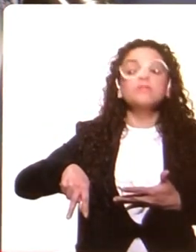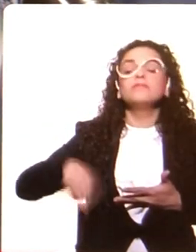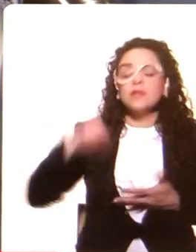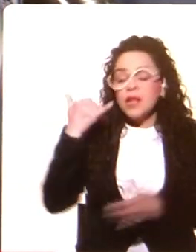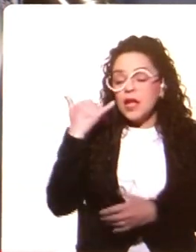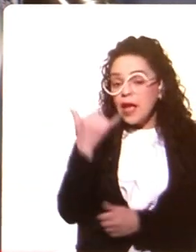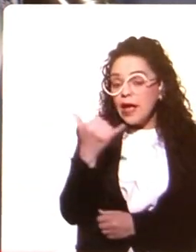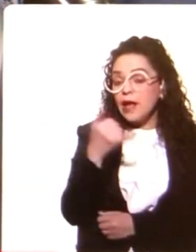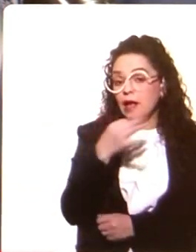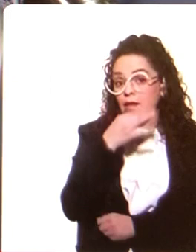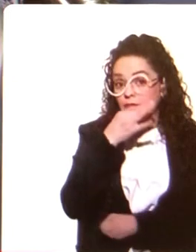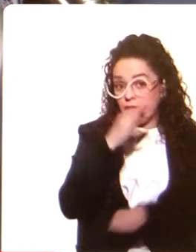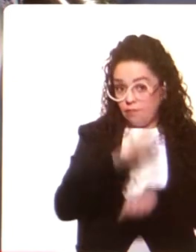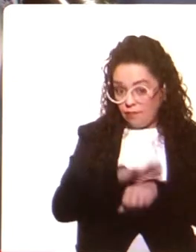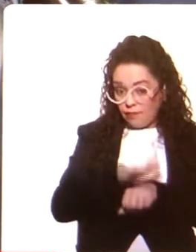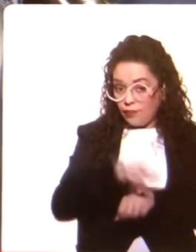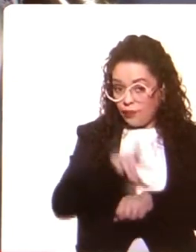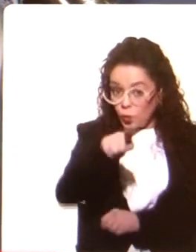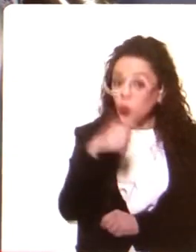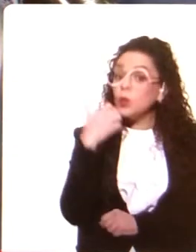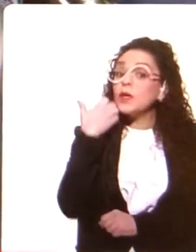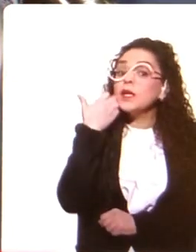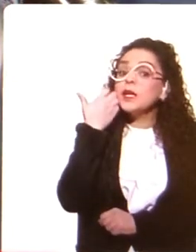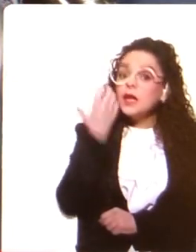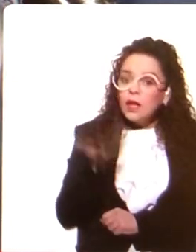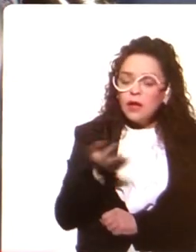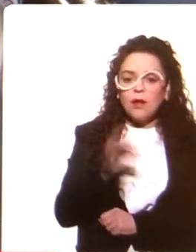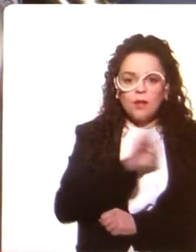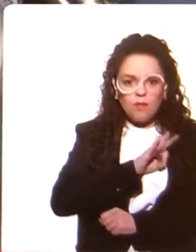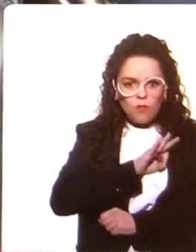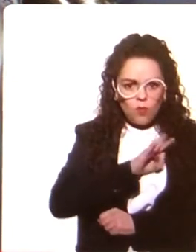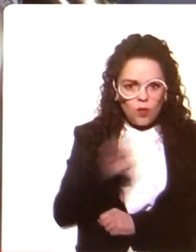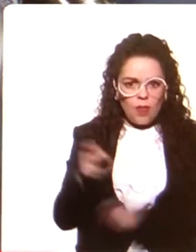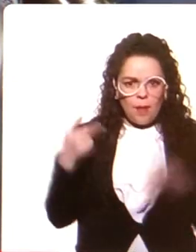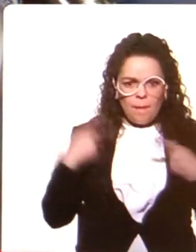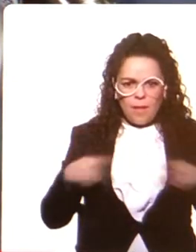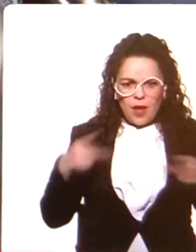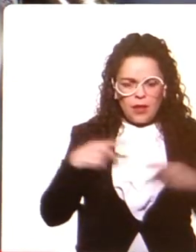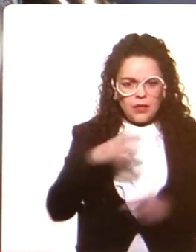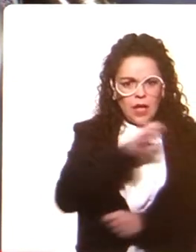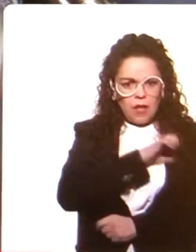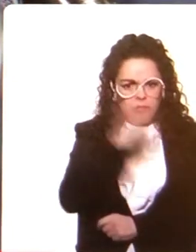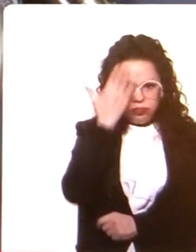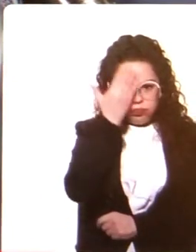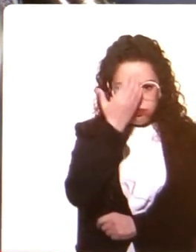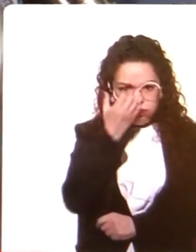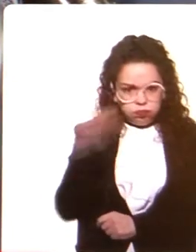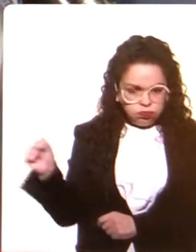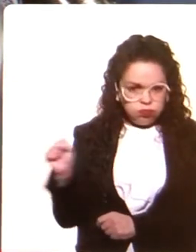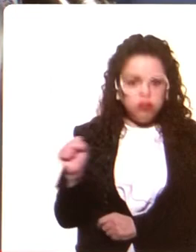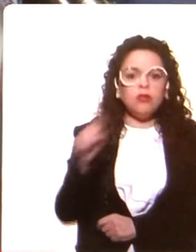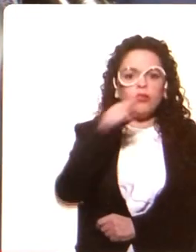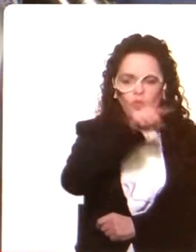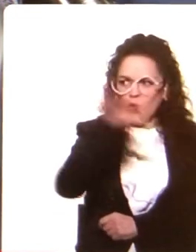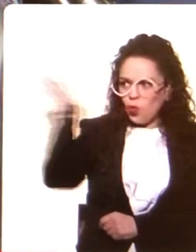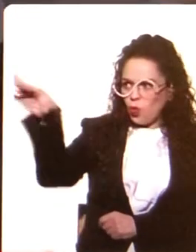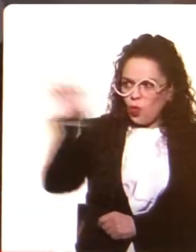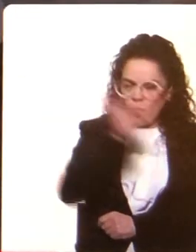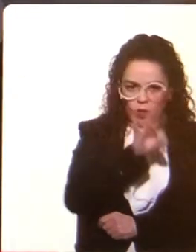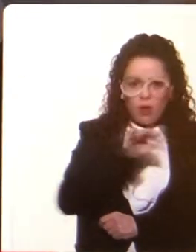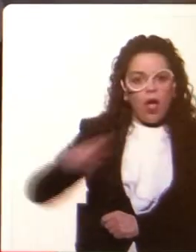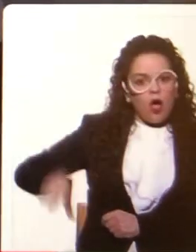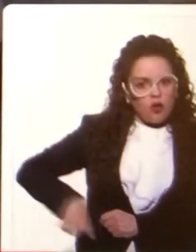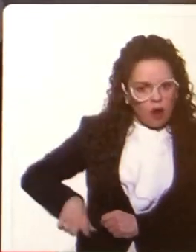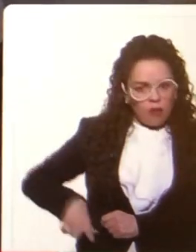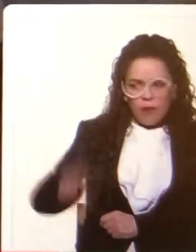presidente López Obrador no es culpable no es responsable de la desaparición de los muchachos